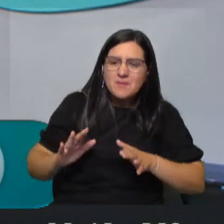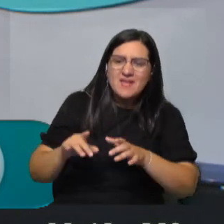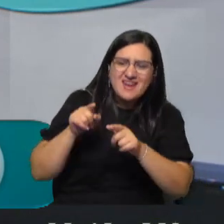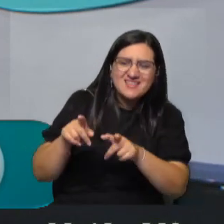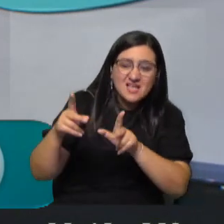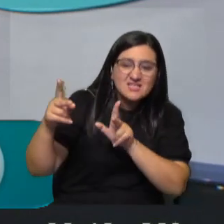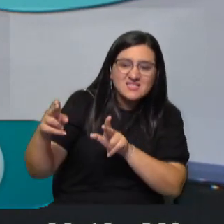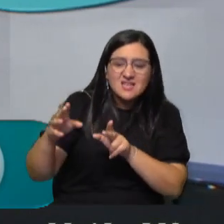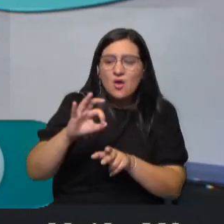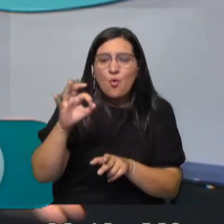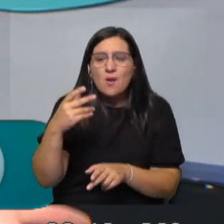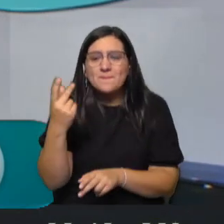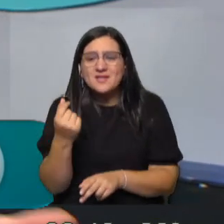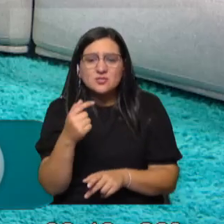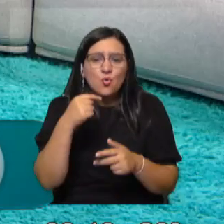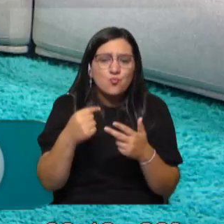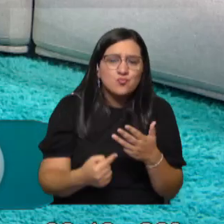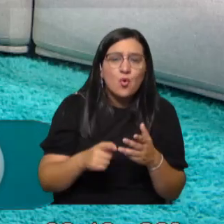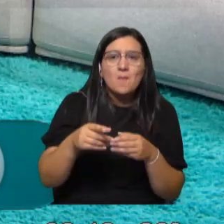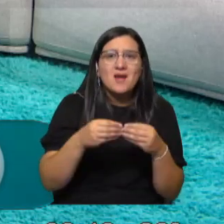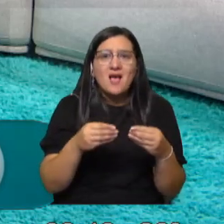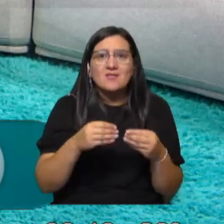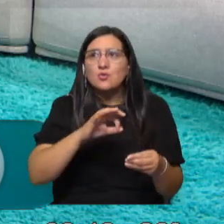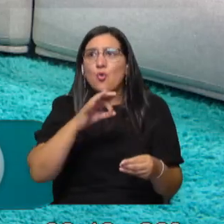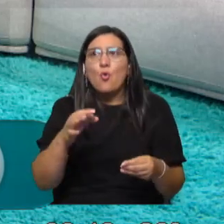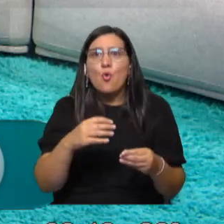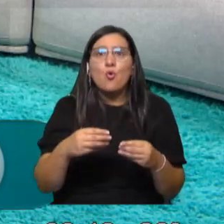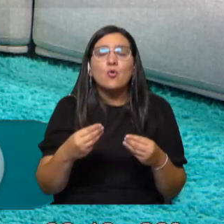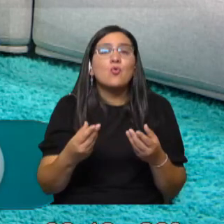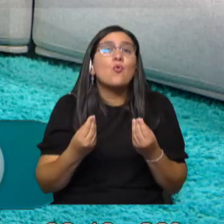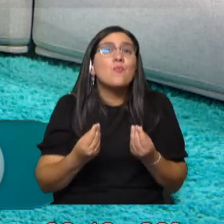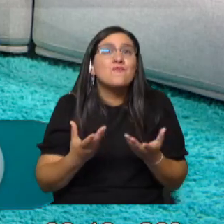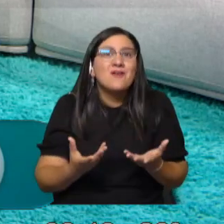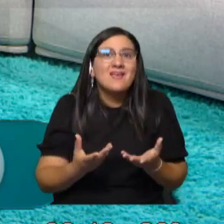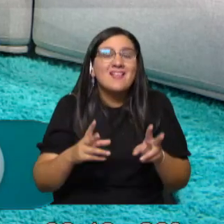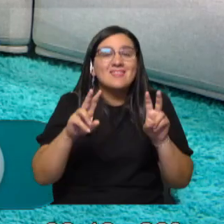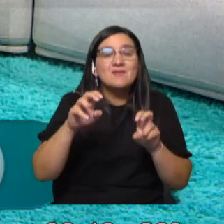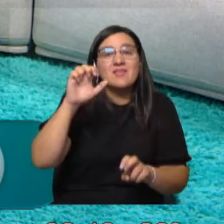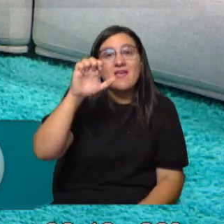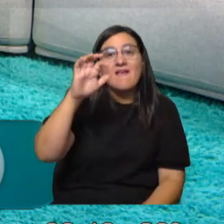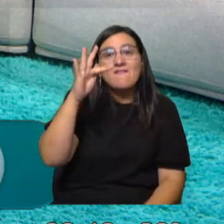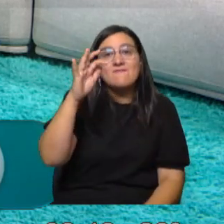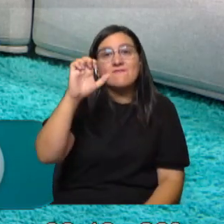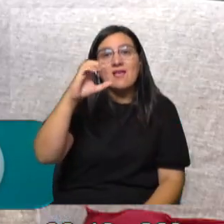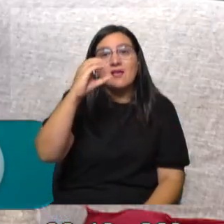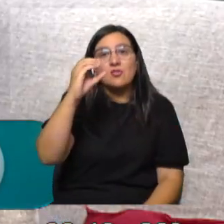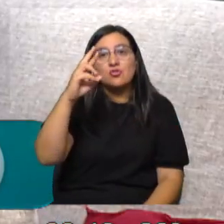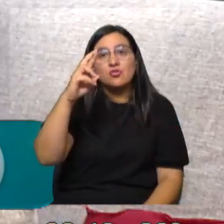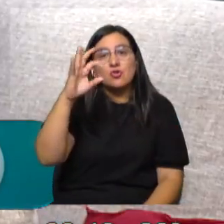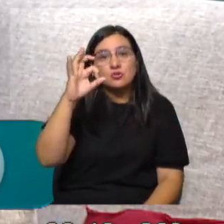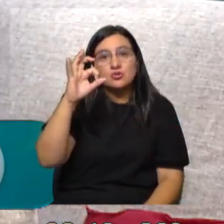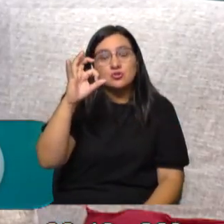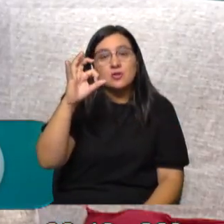esto, lo que debe salir, debe ser de plástico, o no será, de qué será. ¿Cómo fue el tema de los efectos? Bueno, los efectos, que es algo que